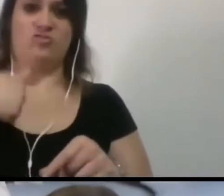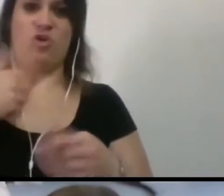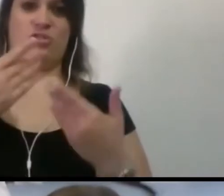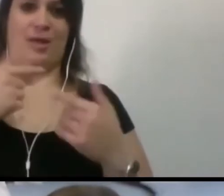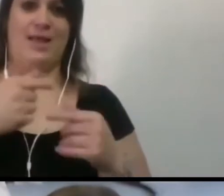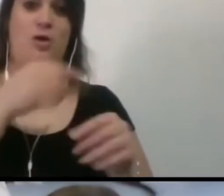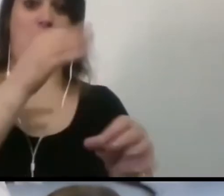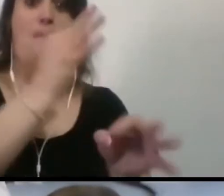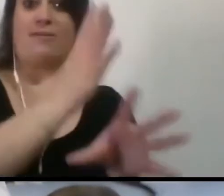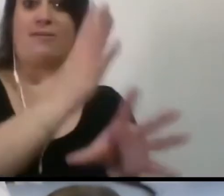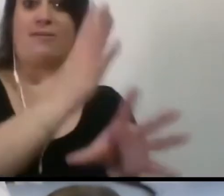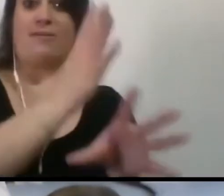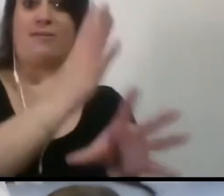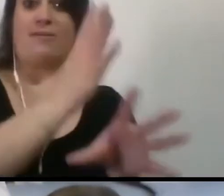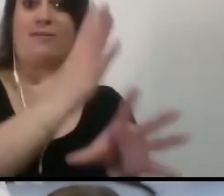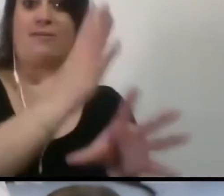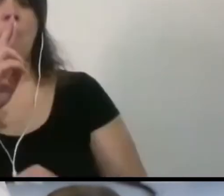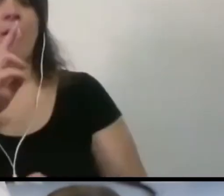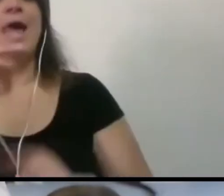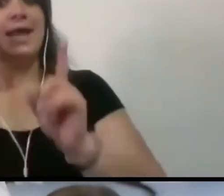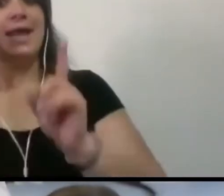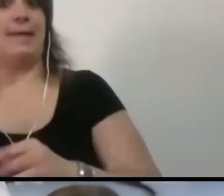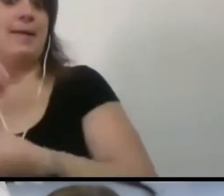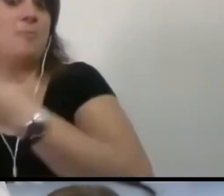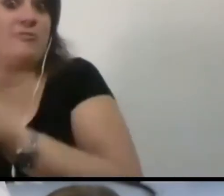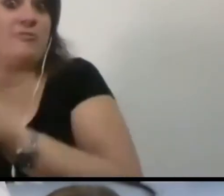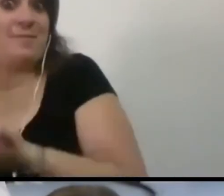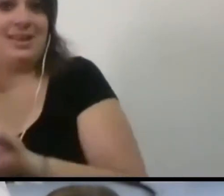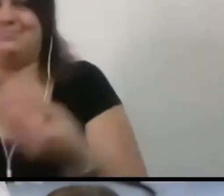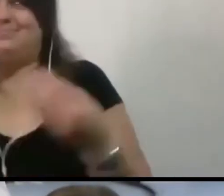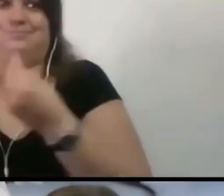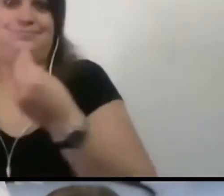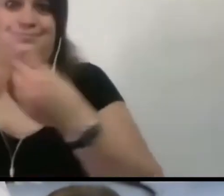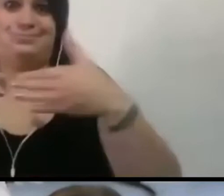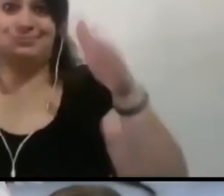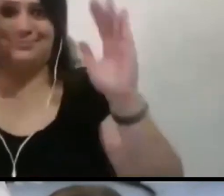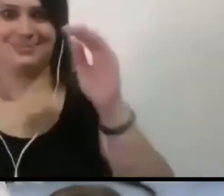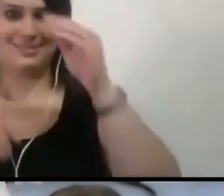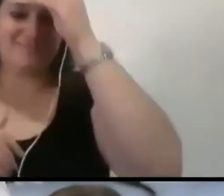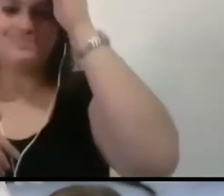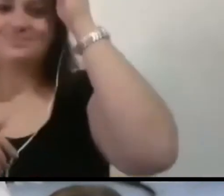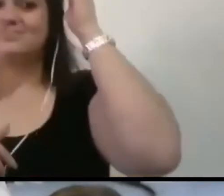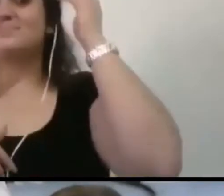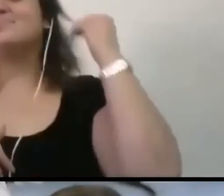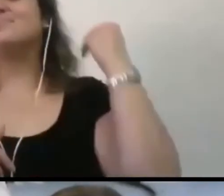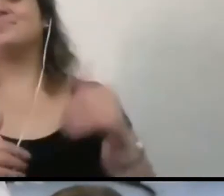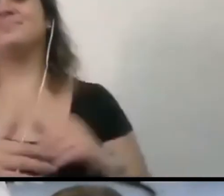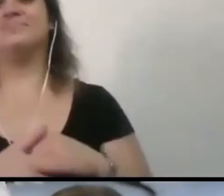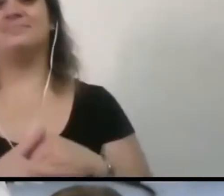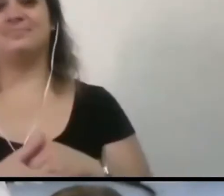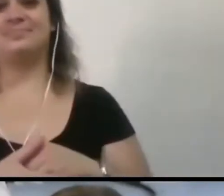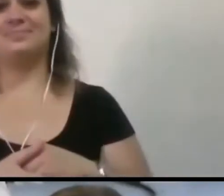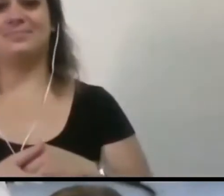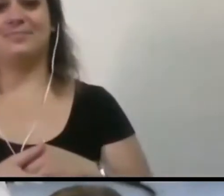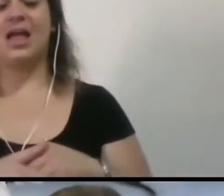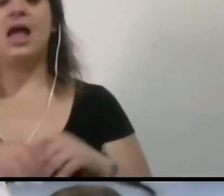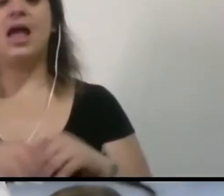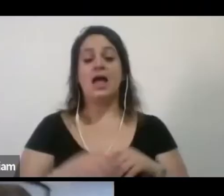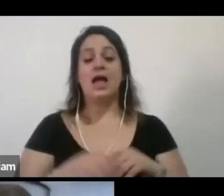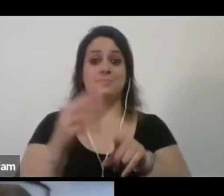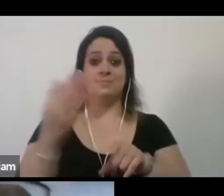Así que hay tiempo, hago deberes, hago de todo. Y un poco haciendo alusión a lo que